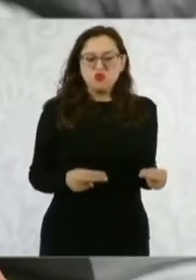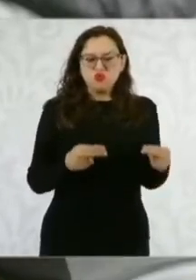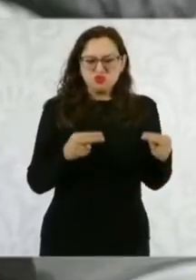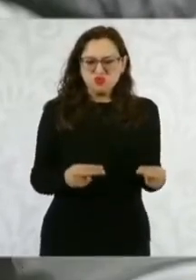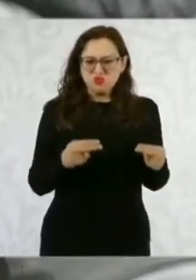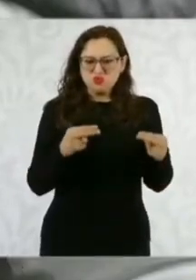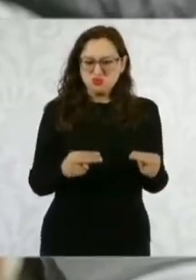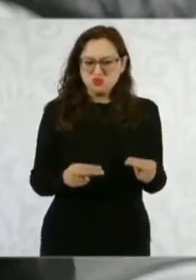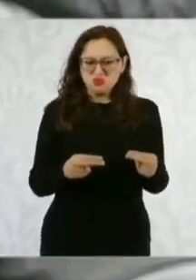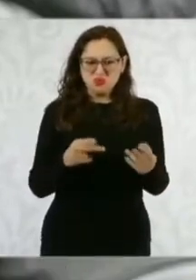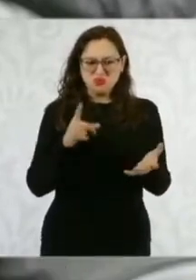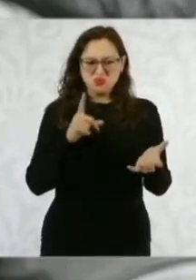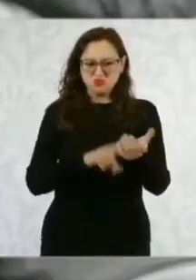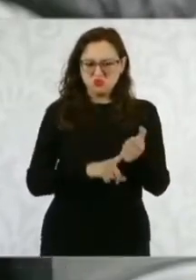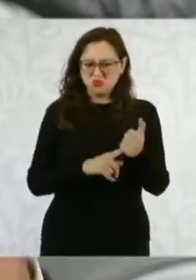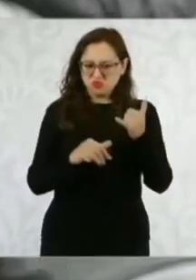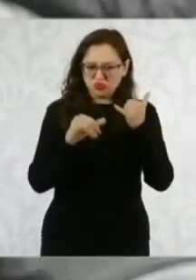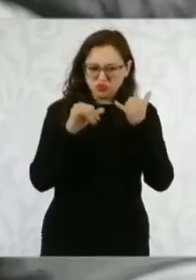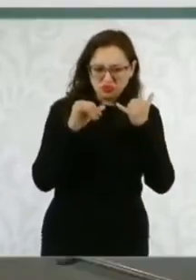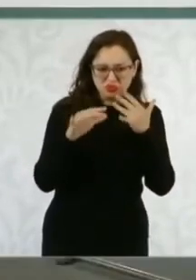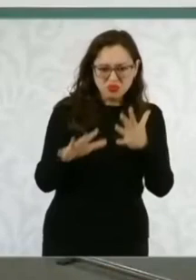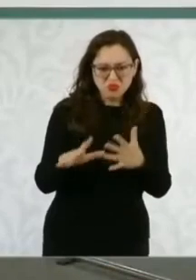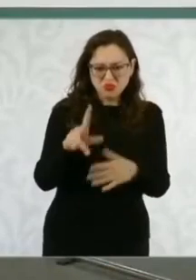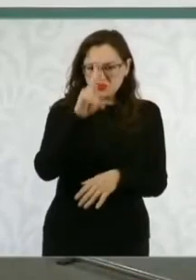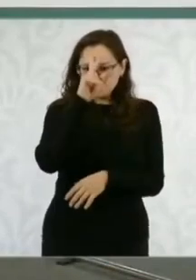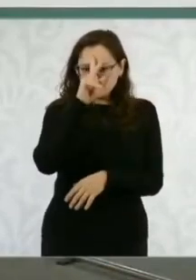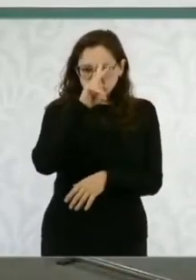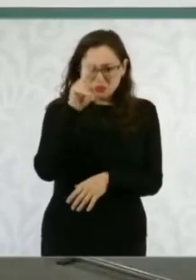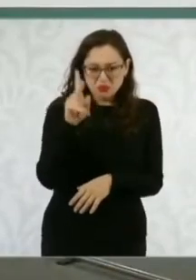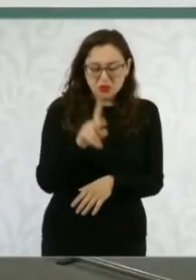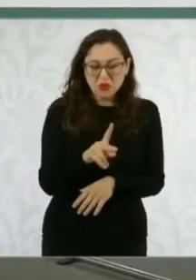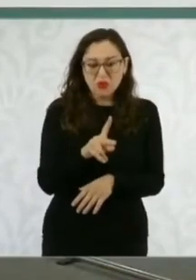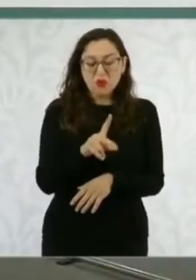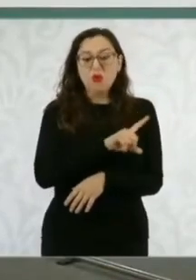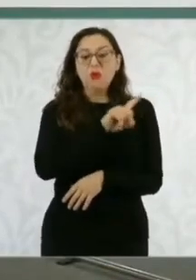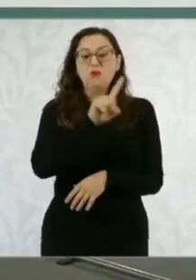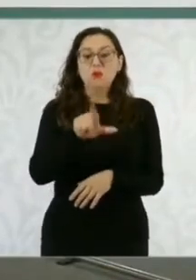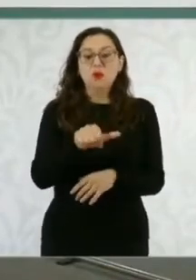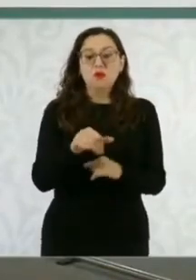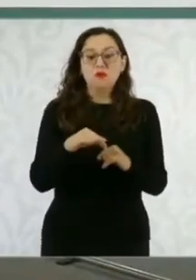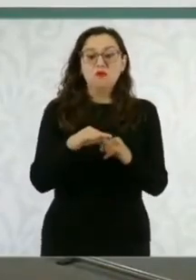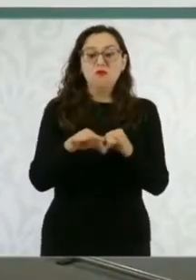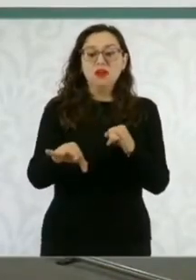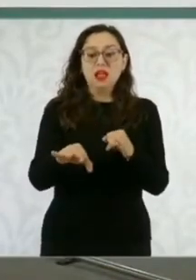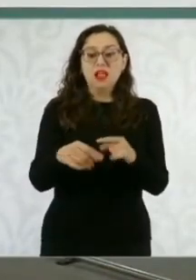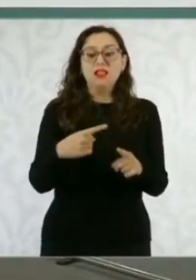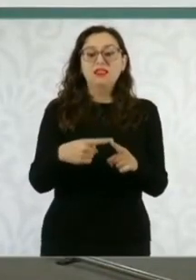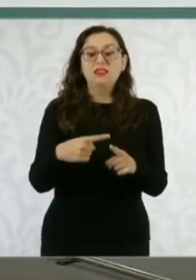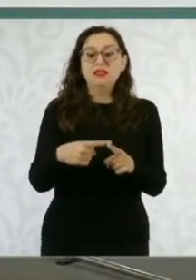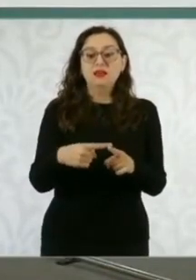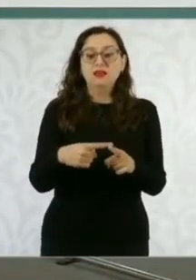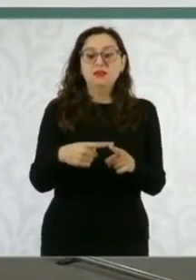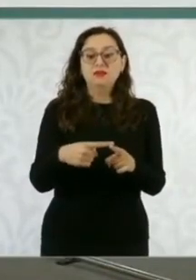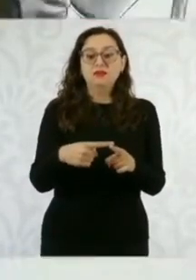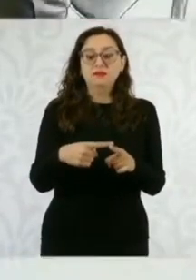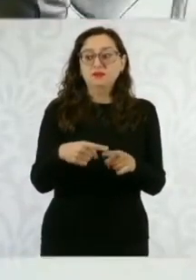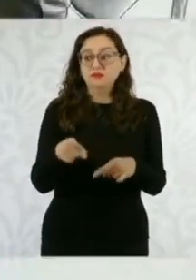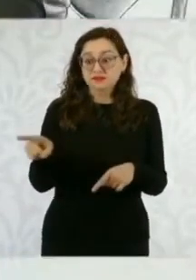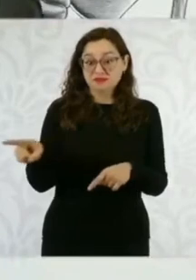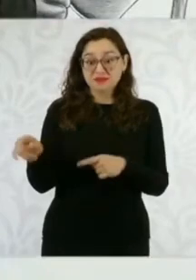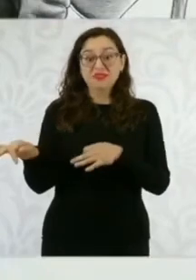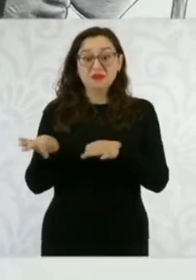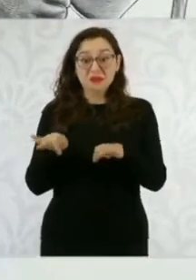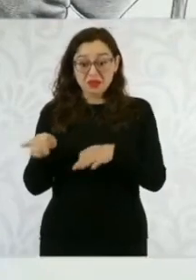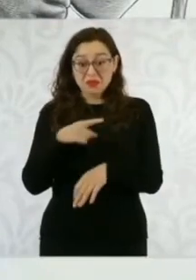crea un fraude tipo pirámide, en donde al final del día el último es el que va a pagar. Hemos